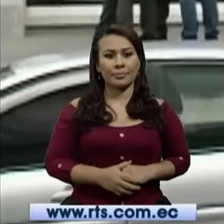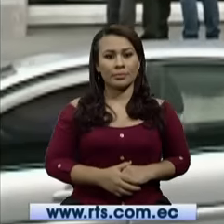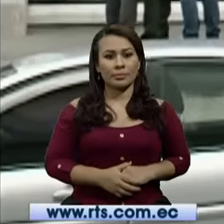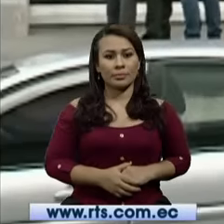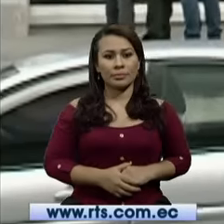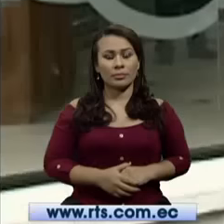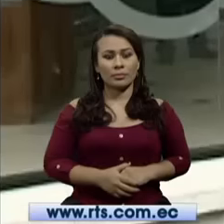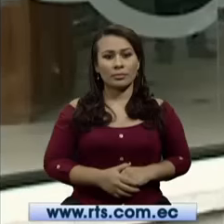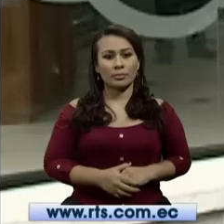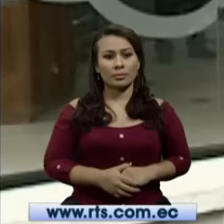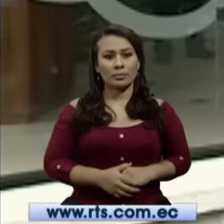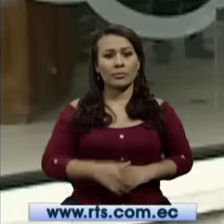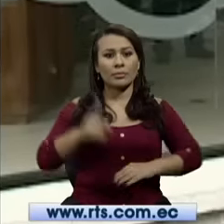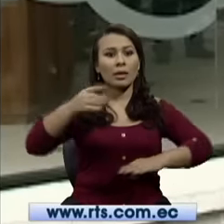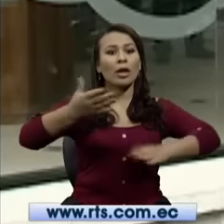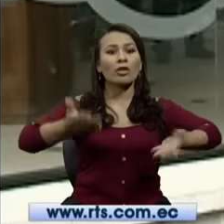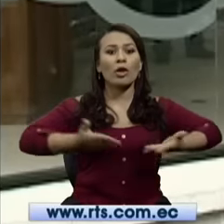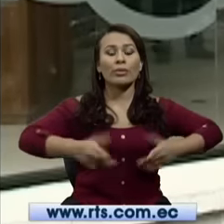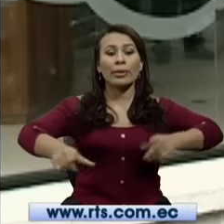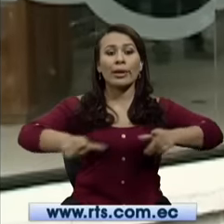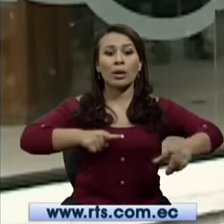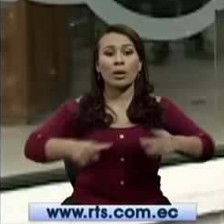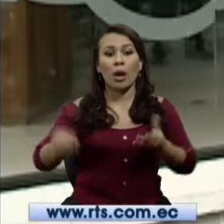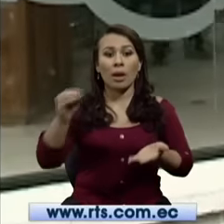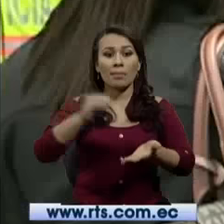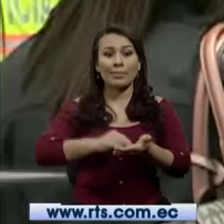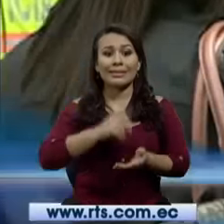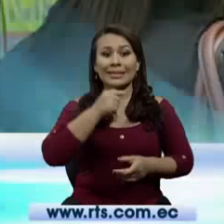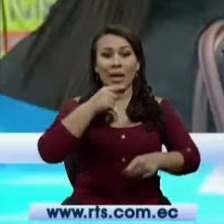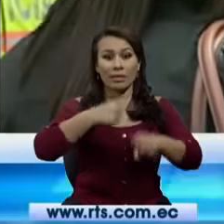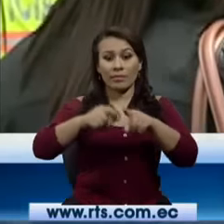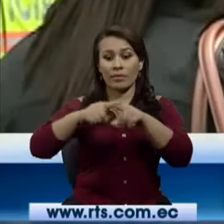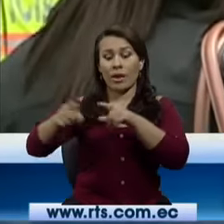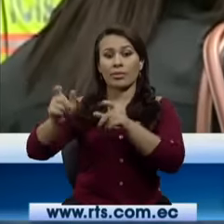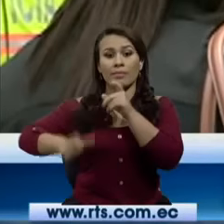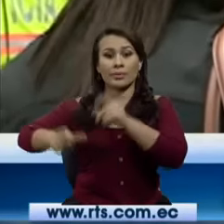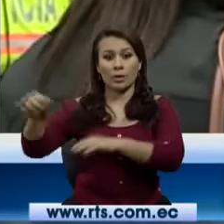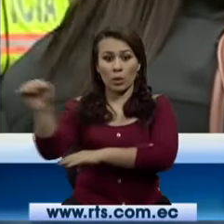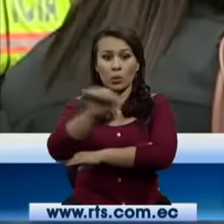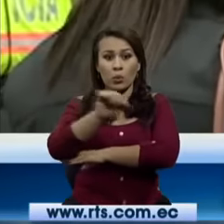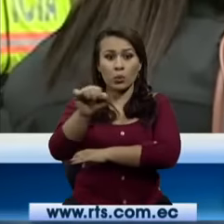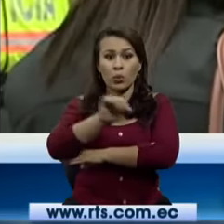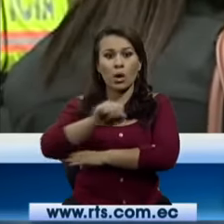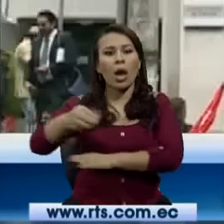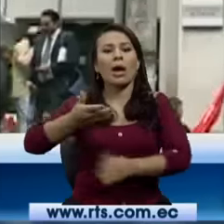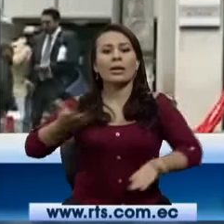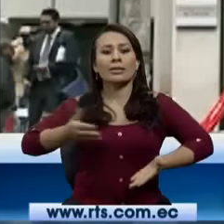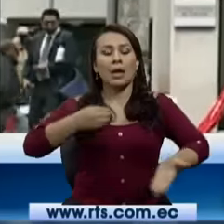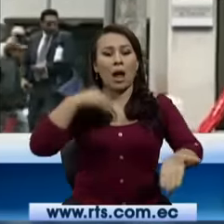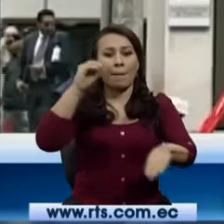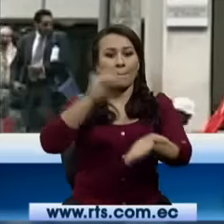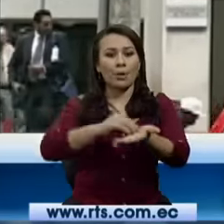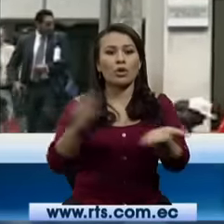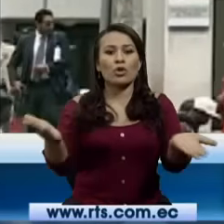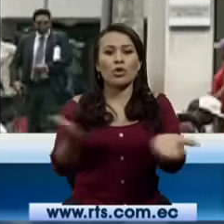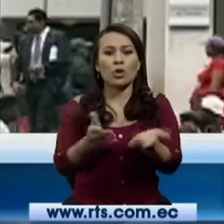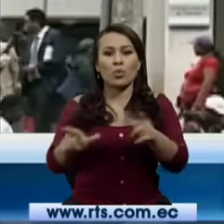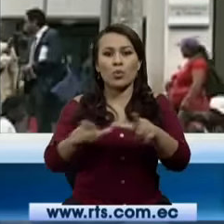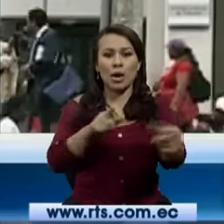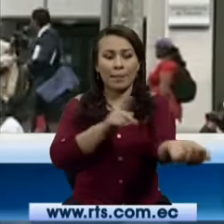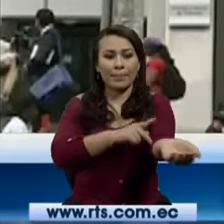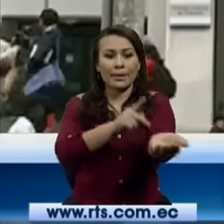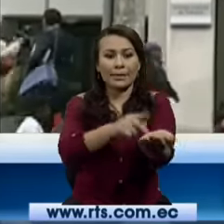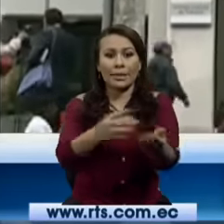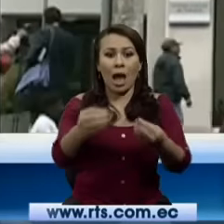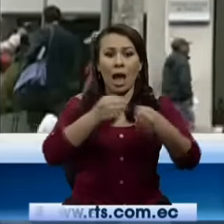infracciones la audiencia de acción de protección interpuesta por varios conductores se desarrolló la unidad judicial de tránsito de pichincha los demandantes